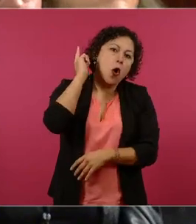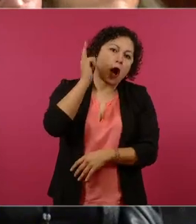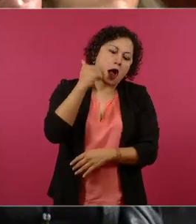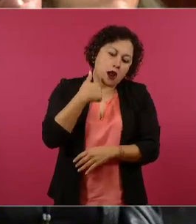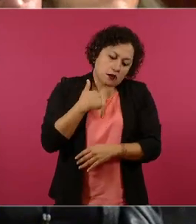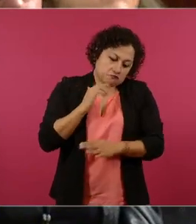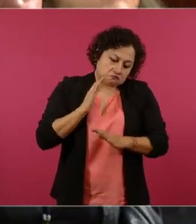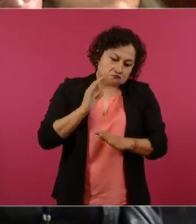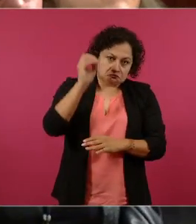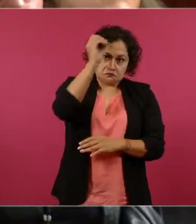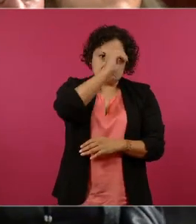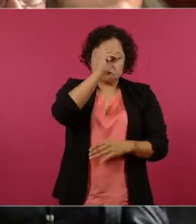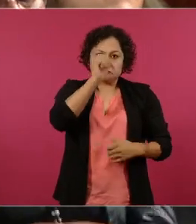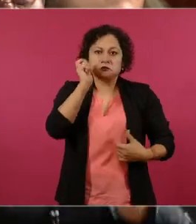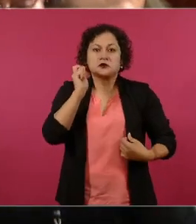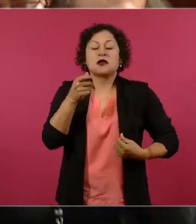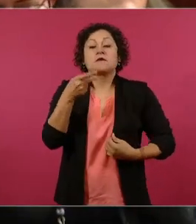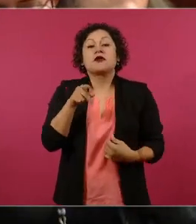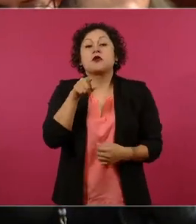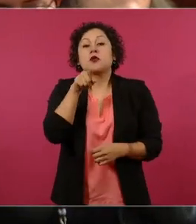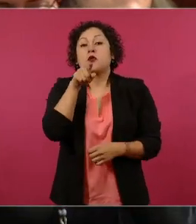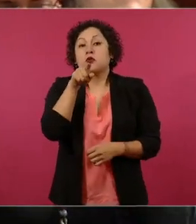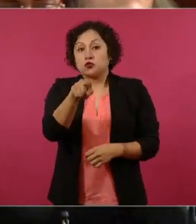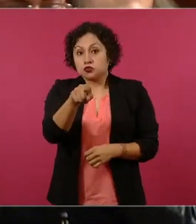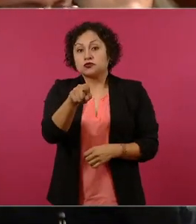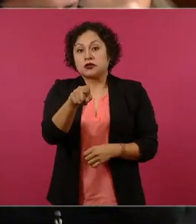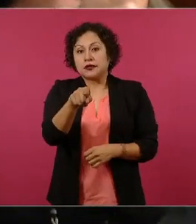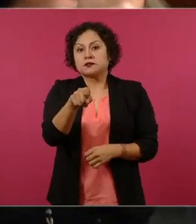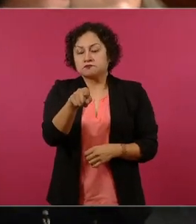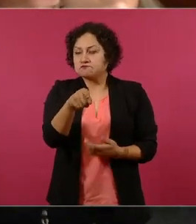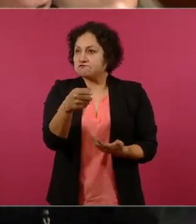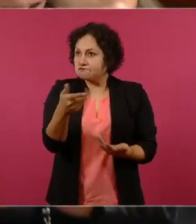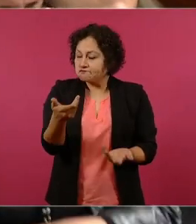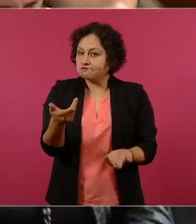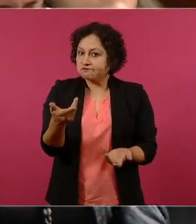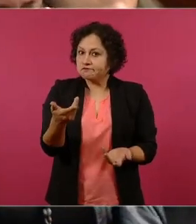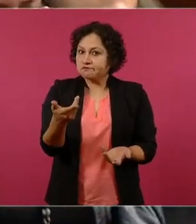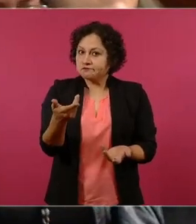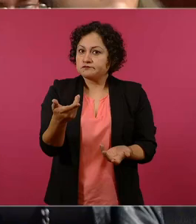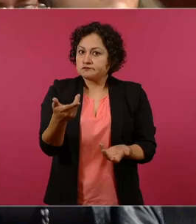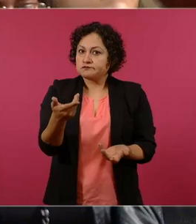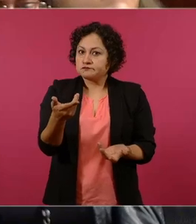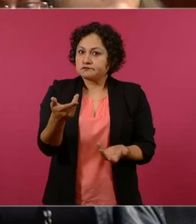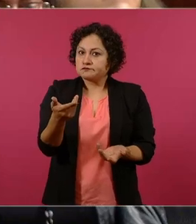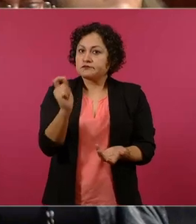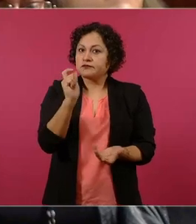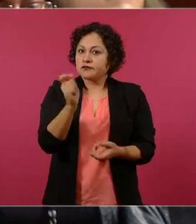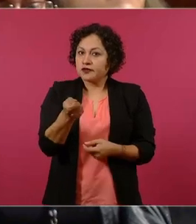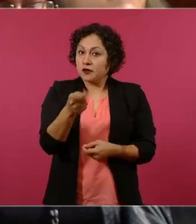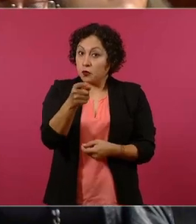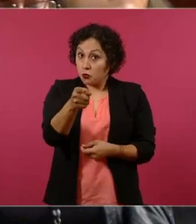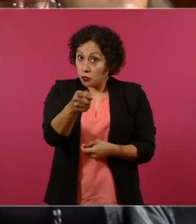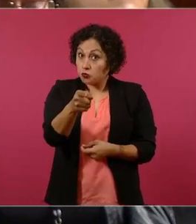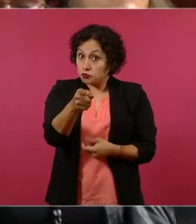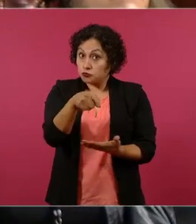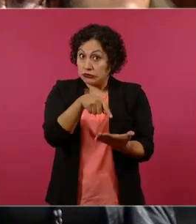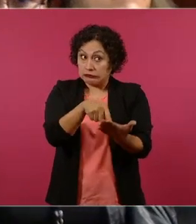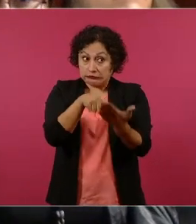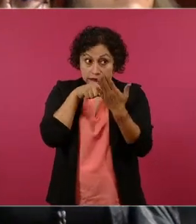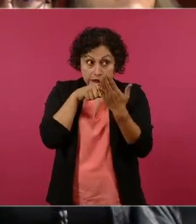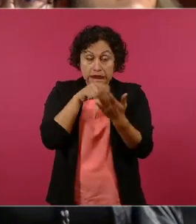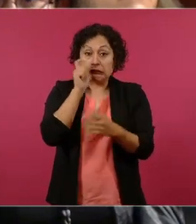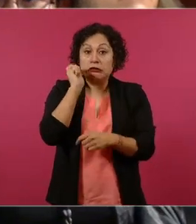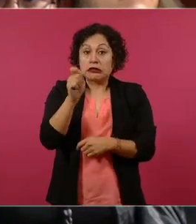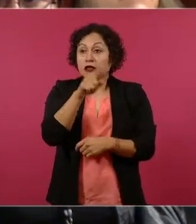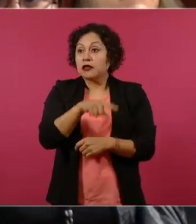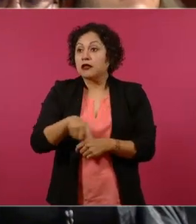sabe qué presidente ha dado muchas muestras de que de que la corrupción puede continuar de que la impunidad